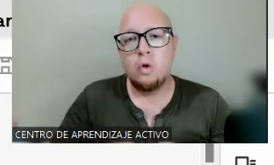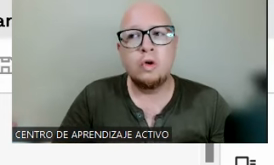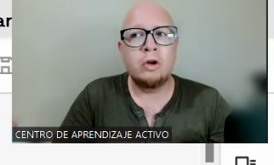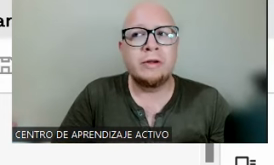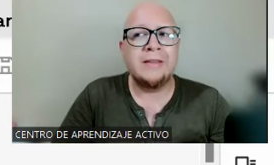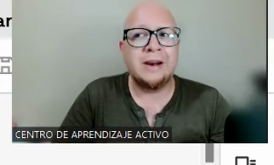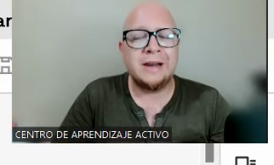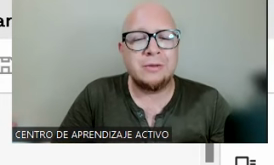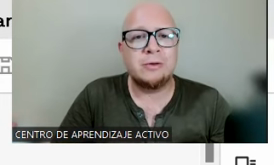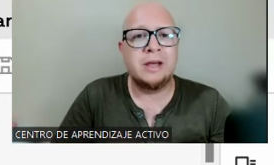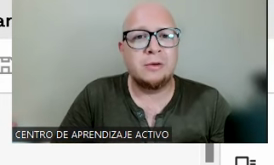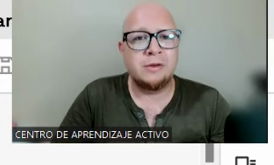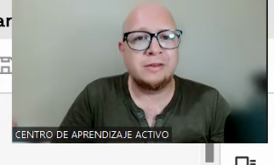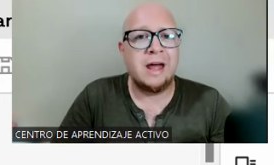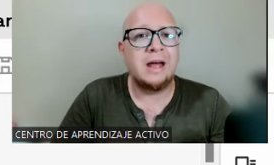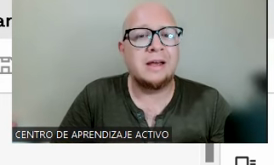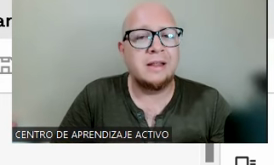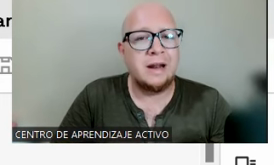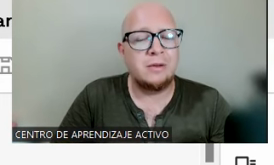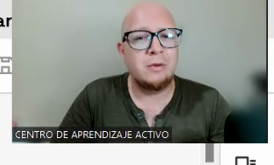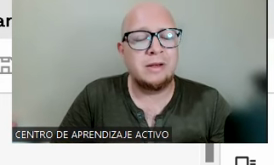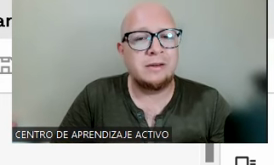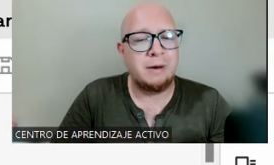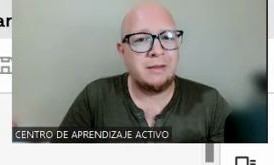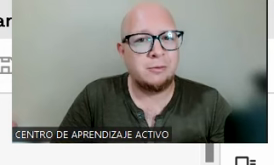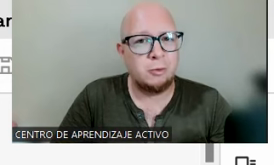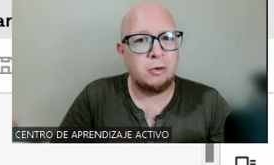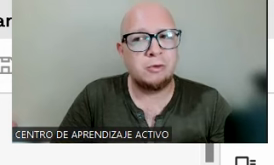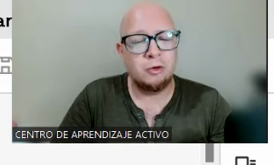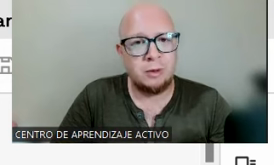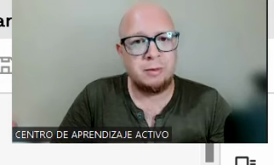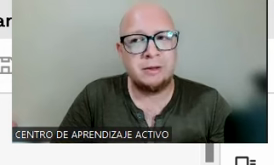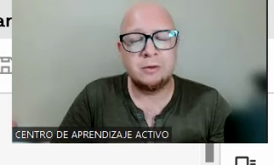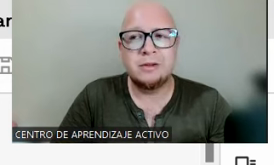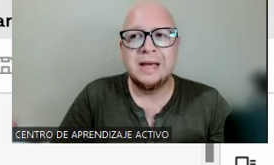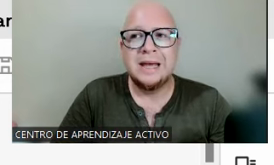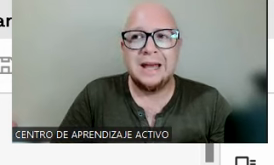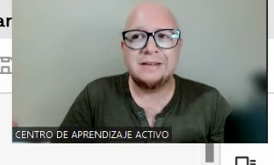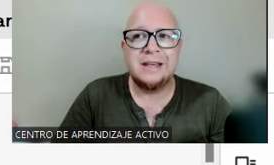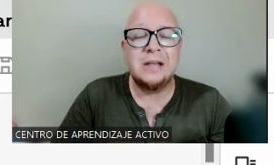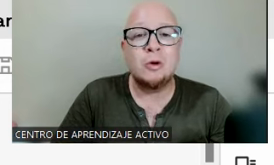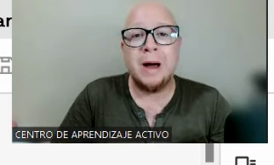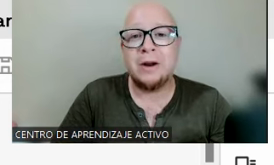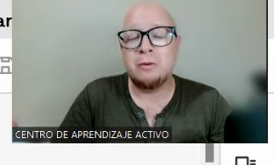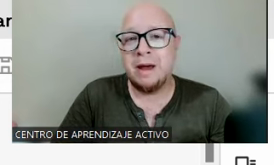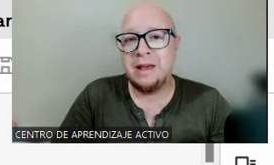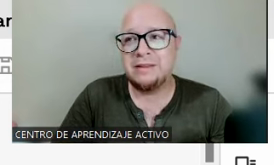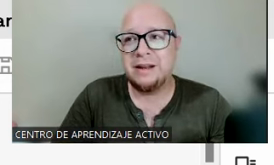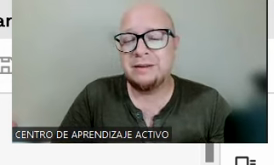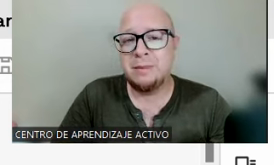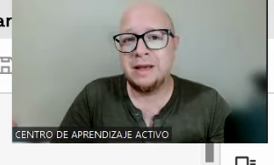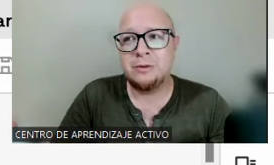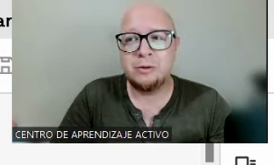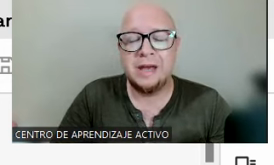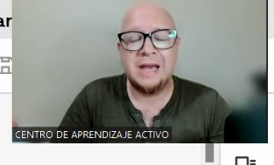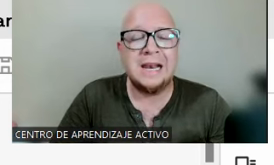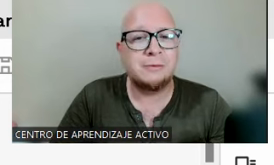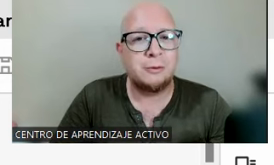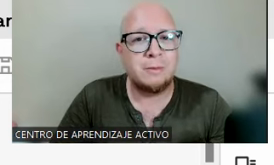Uno de los grandes retos que nos está generando este plan de estudios 2022 es innovar como maestras y